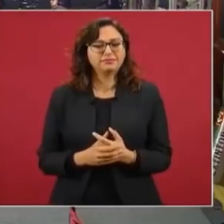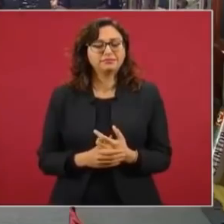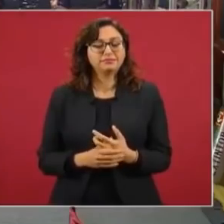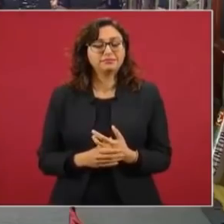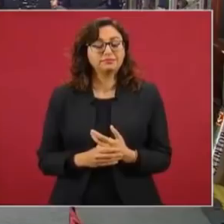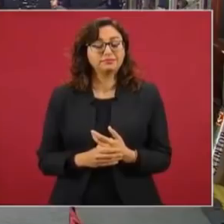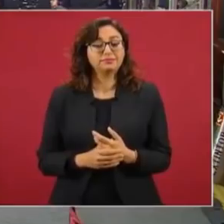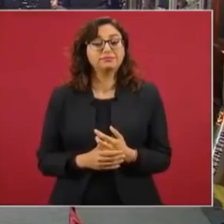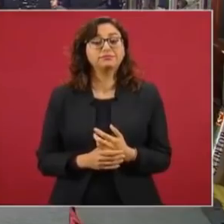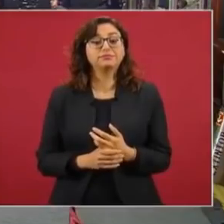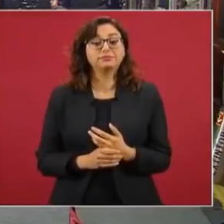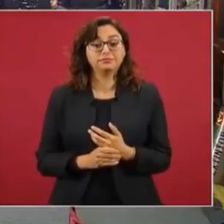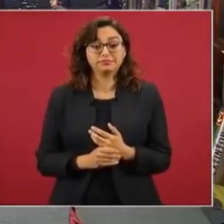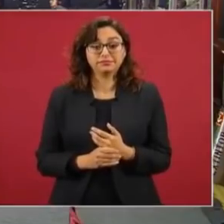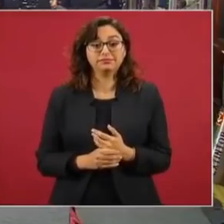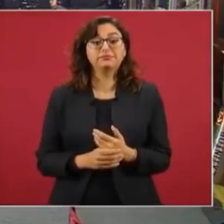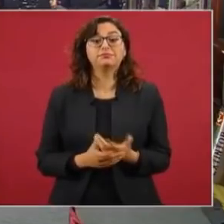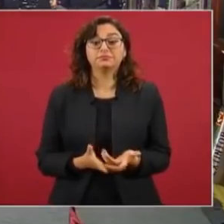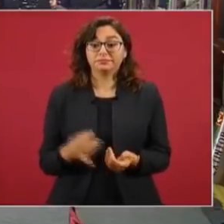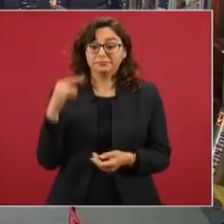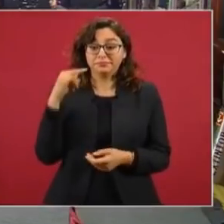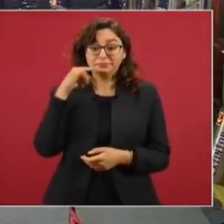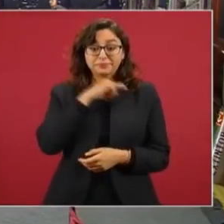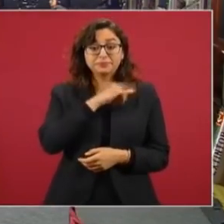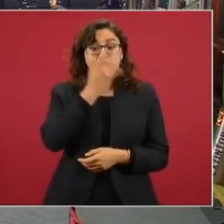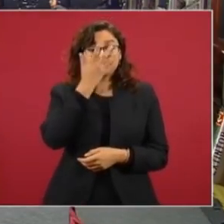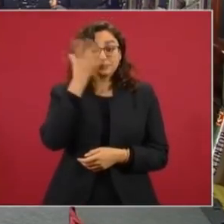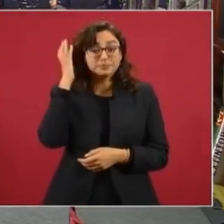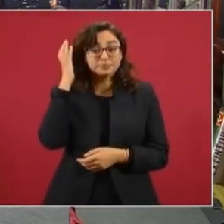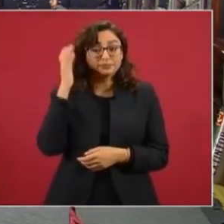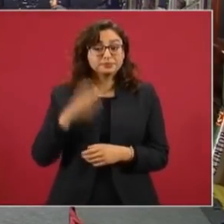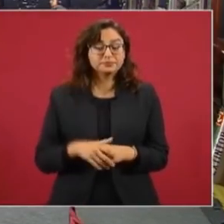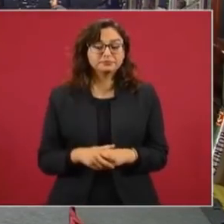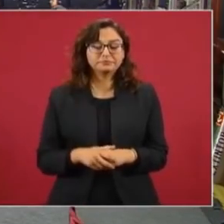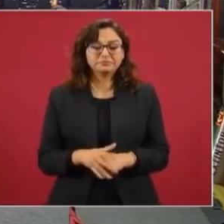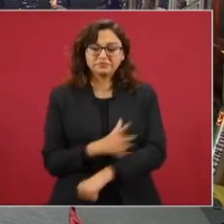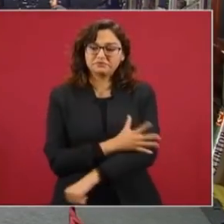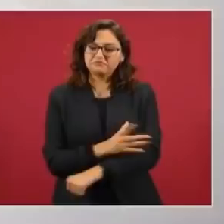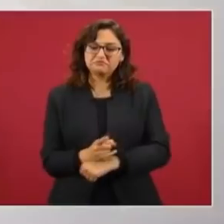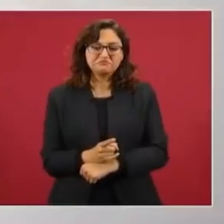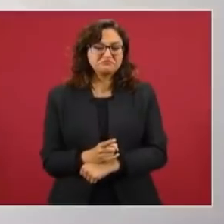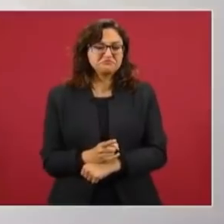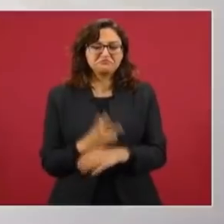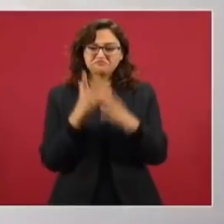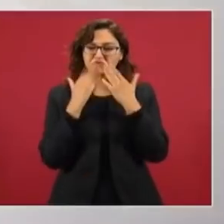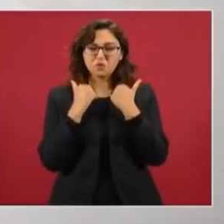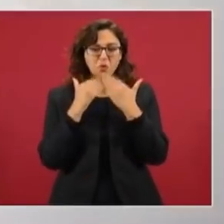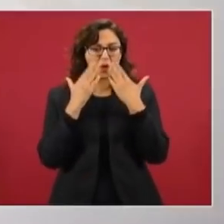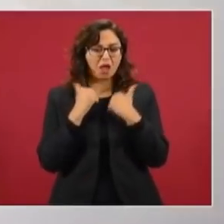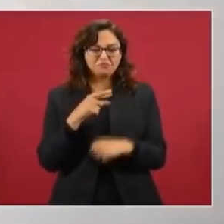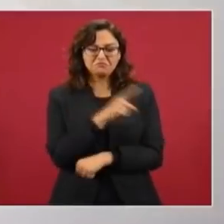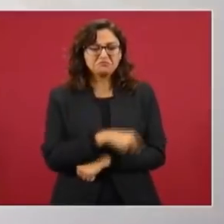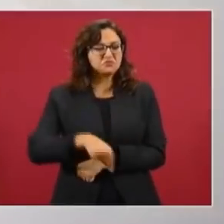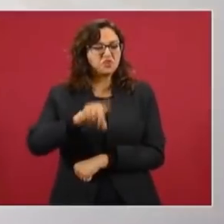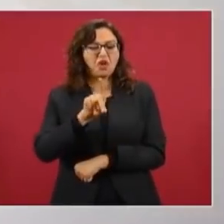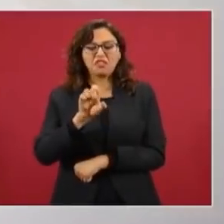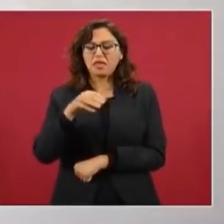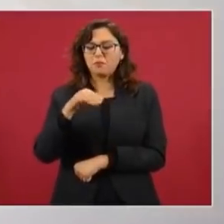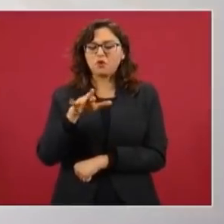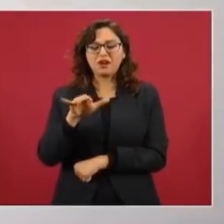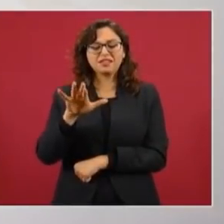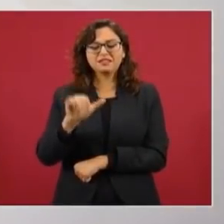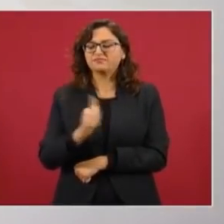Son muy falsarios, no son auténticos demócratas.